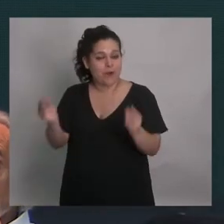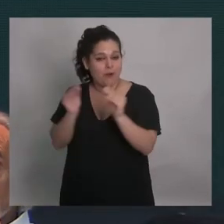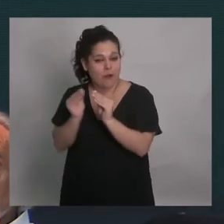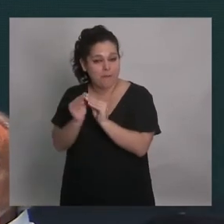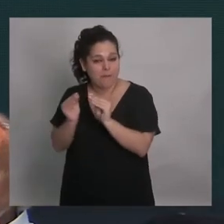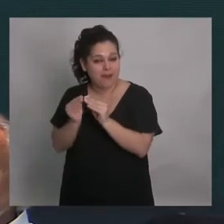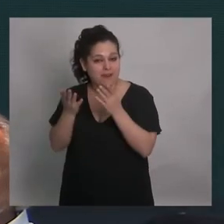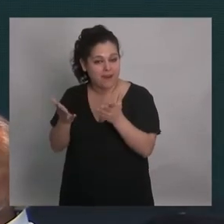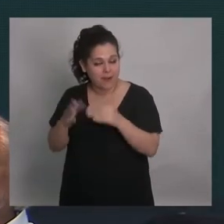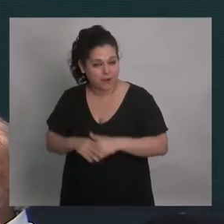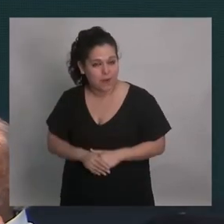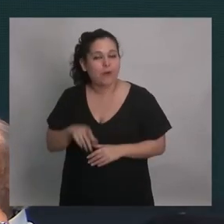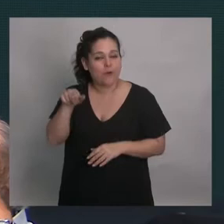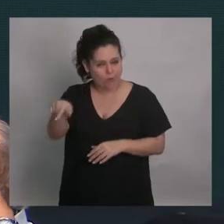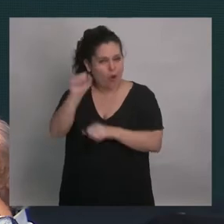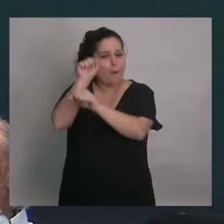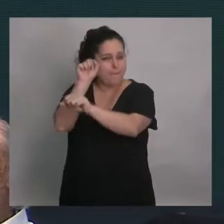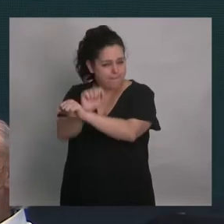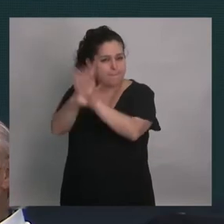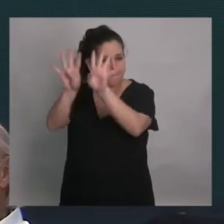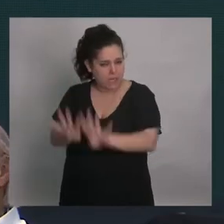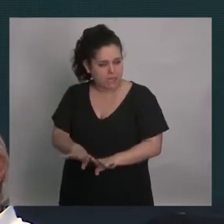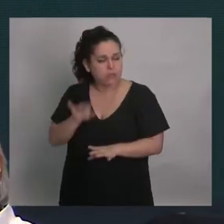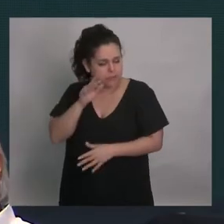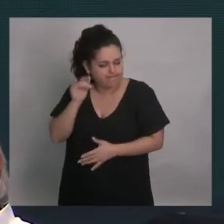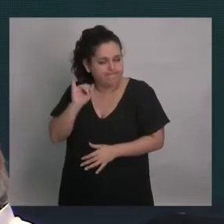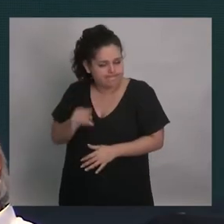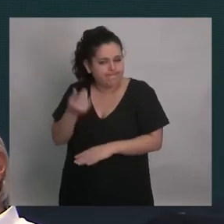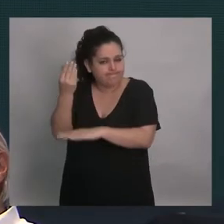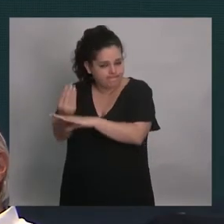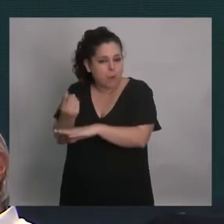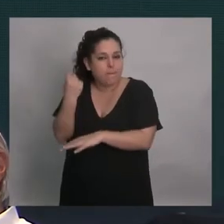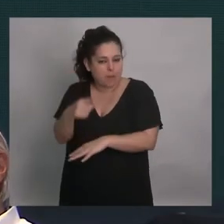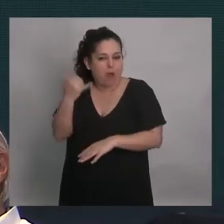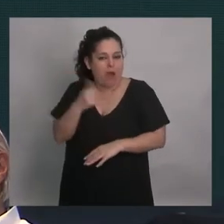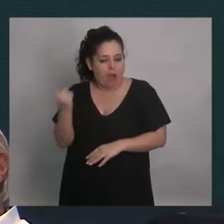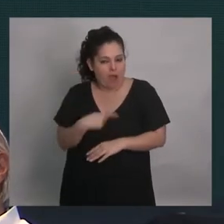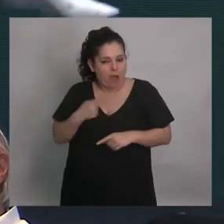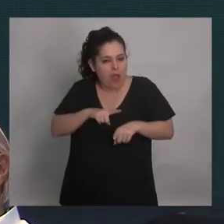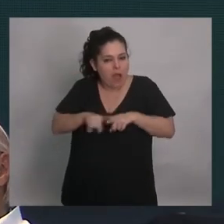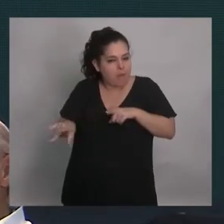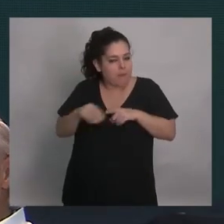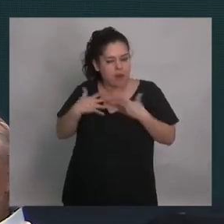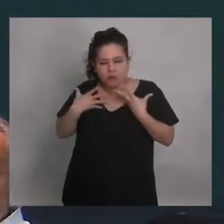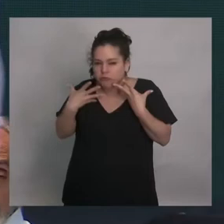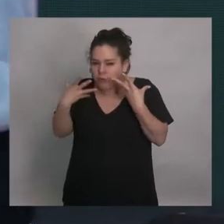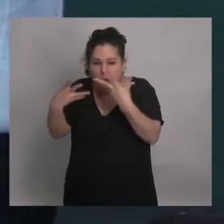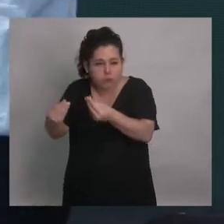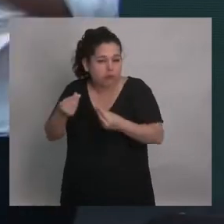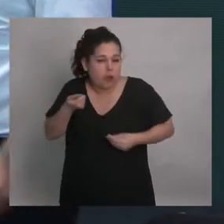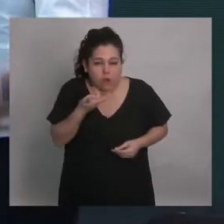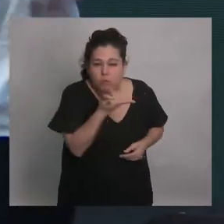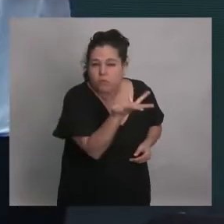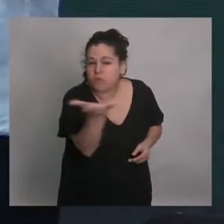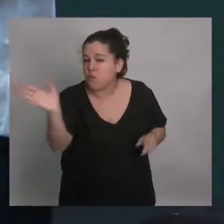tú estás por eso más que tiene muchos hermanos tantos hermanos que no lo puedo contar gracias a la